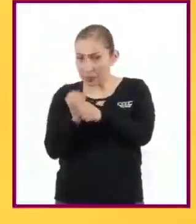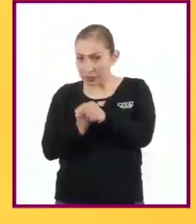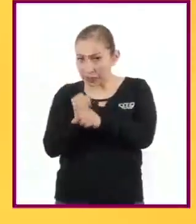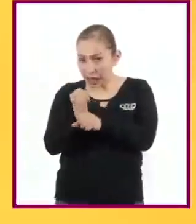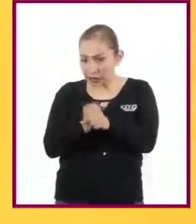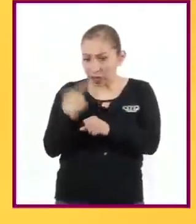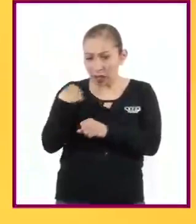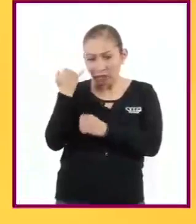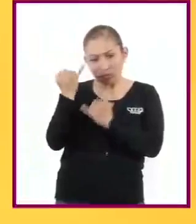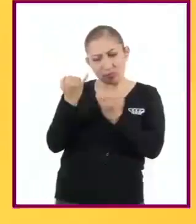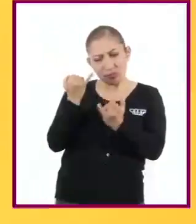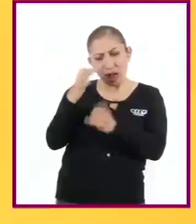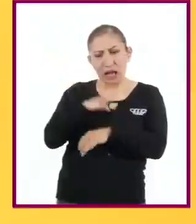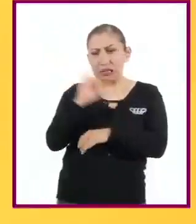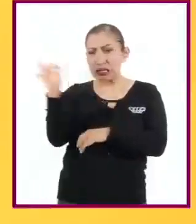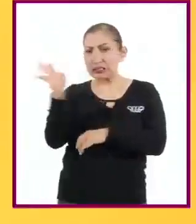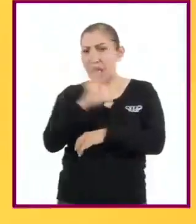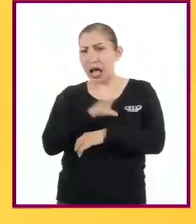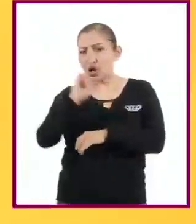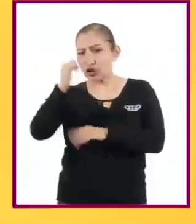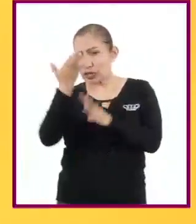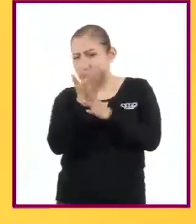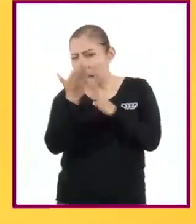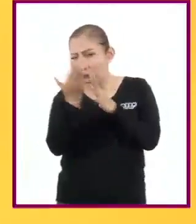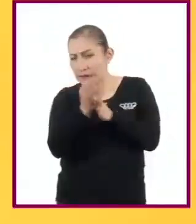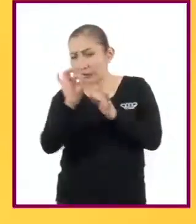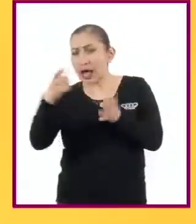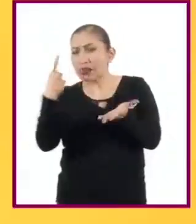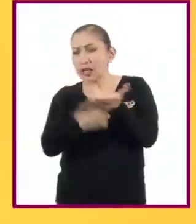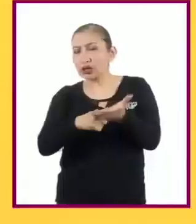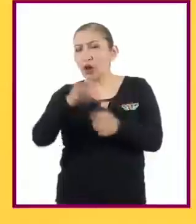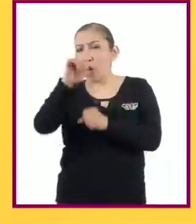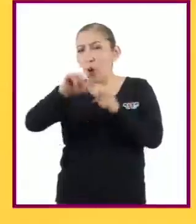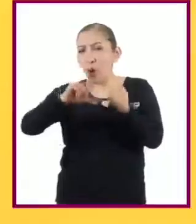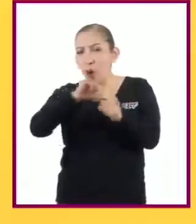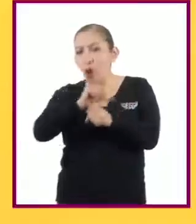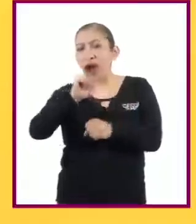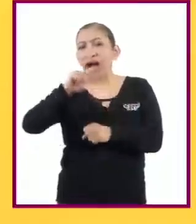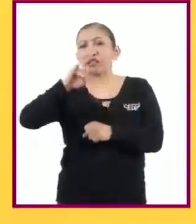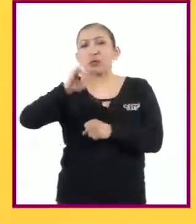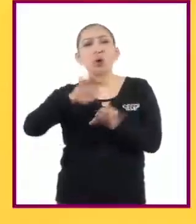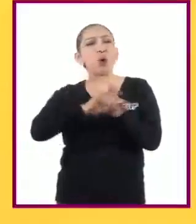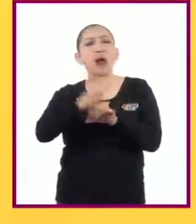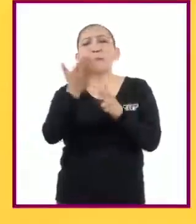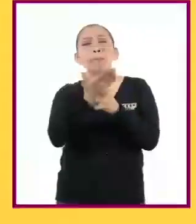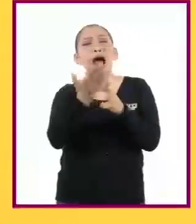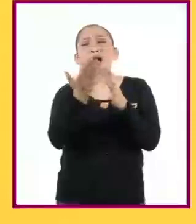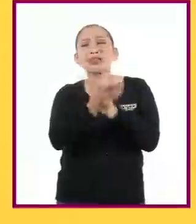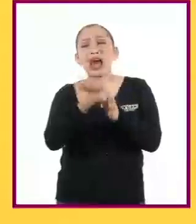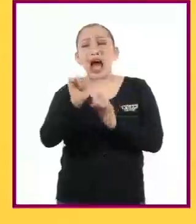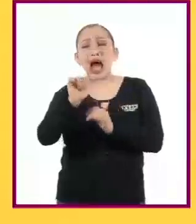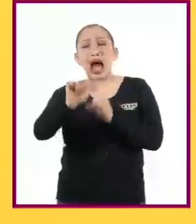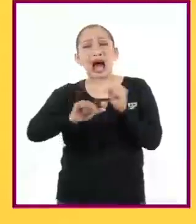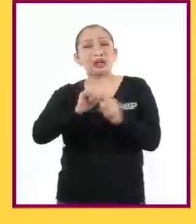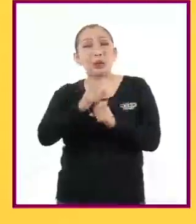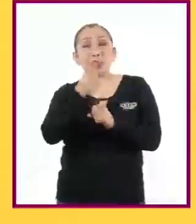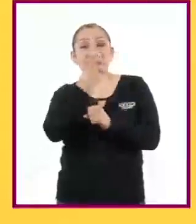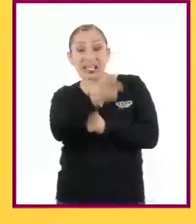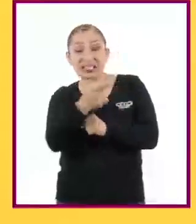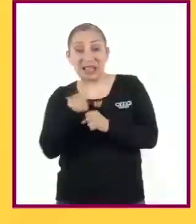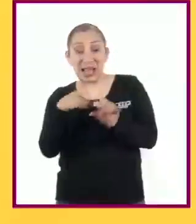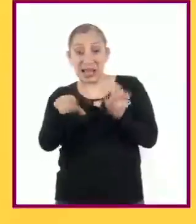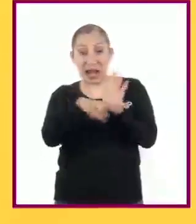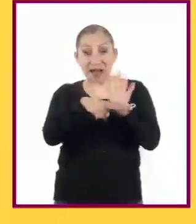que infirieron la existencia de partículas que componen el átomo. ¿Cuáles son las partículas del átomo que tienen